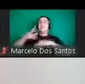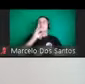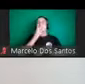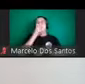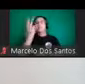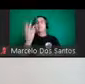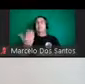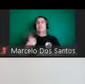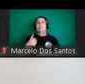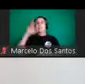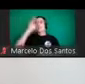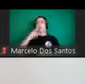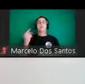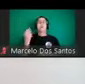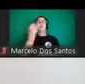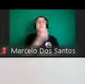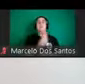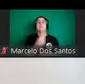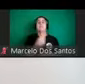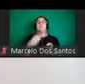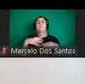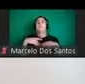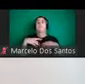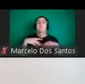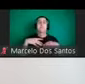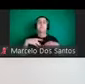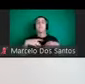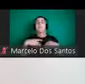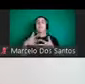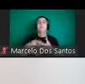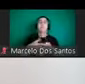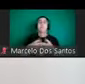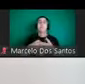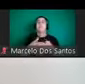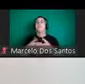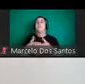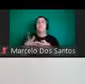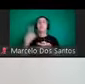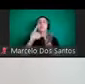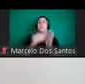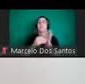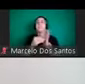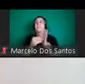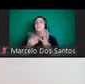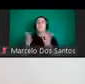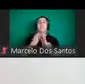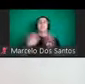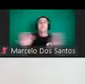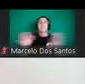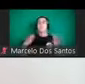que en algunos que otros casos de repente necesitan,